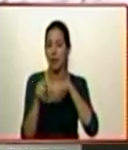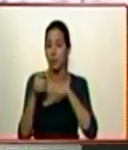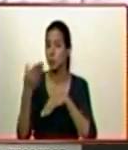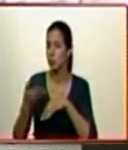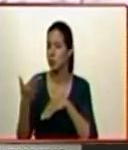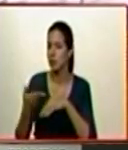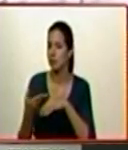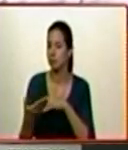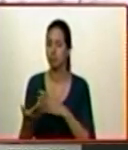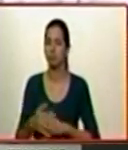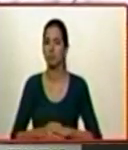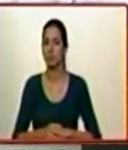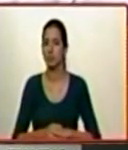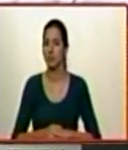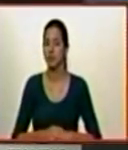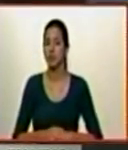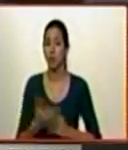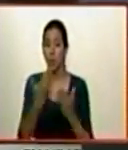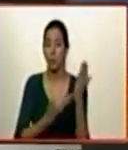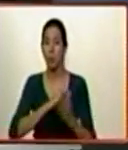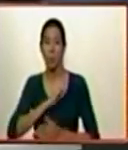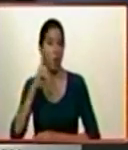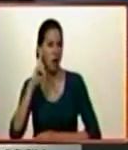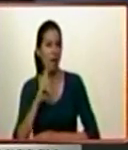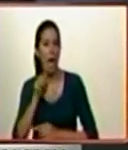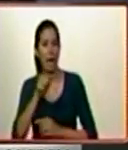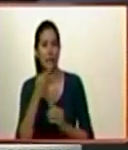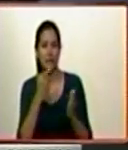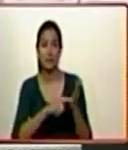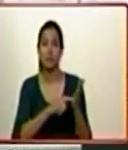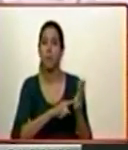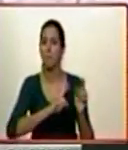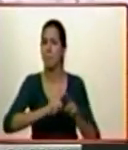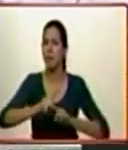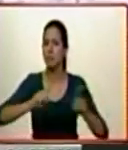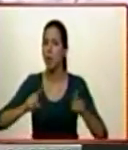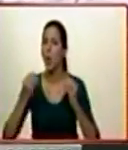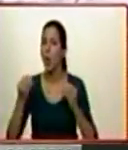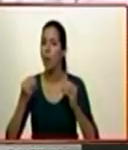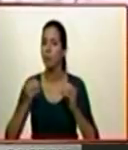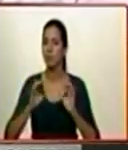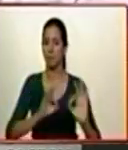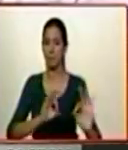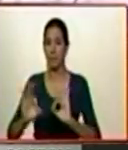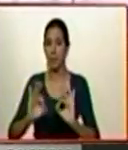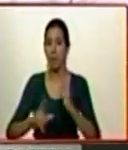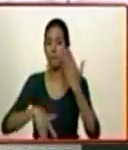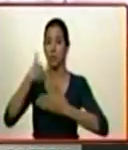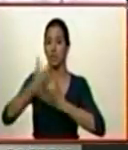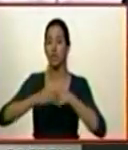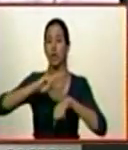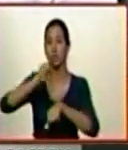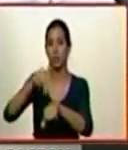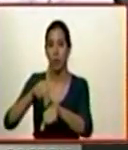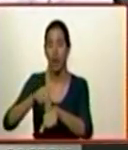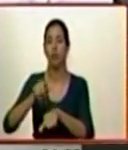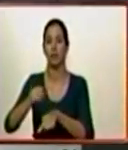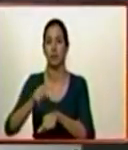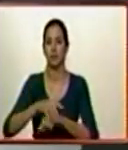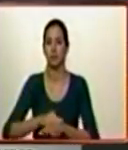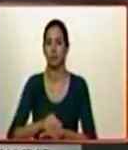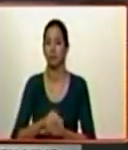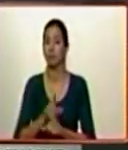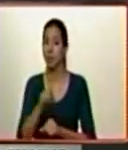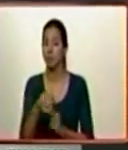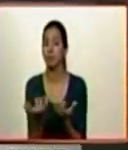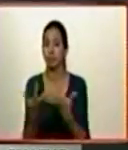fundamental de nuestro libertador Simón Bolívar, donde se trazan líneas estratégicas para la definición del proyecto nacional y la integración